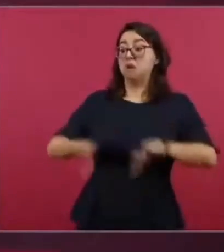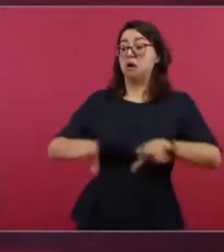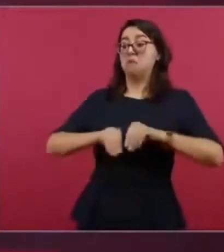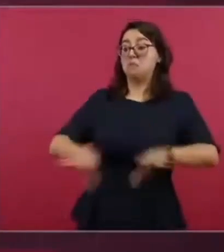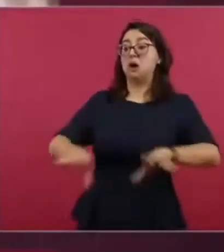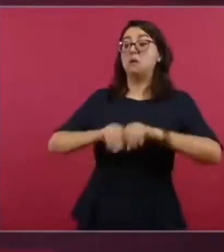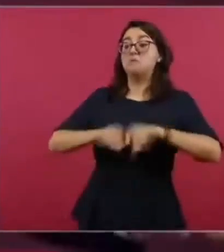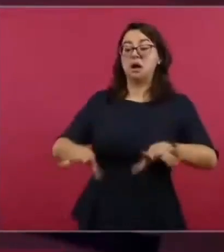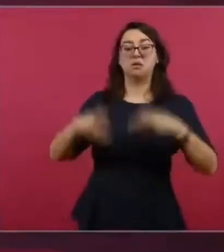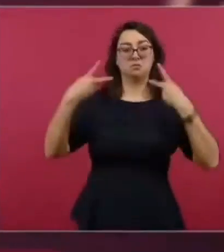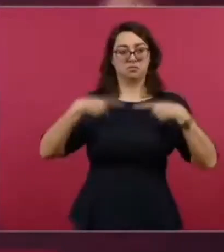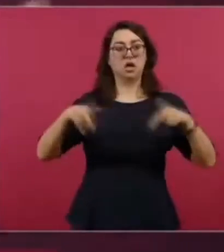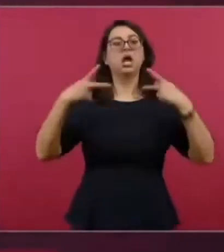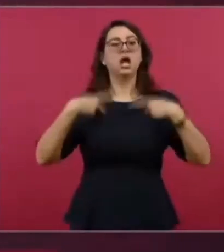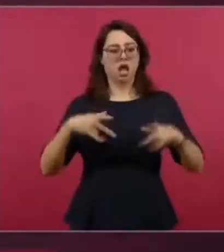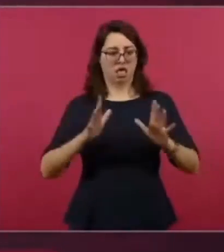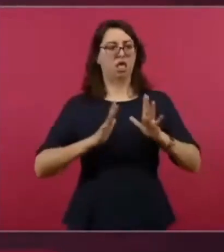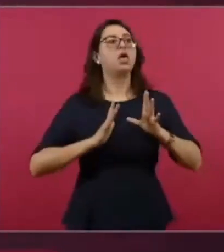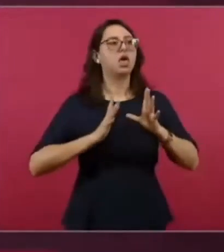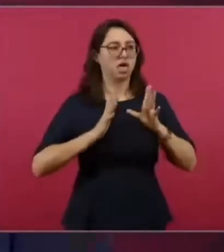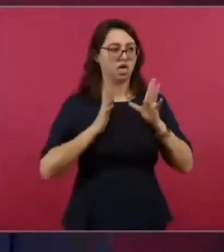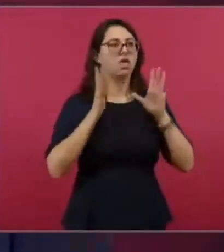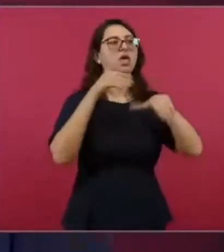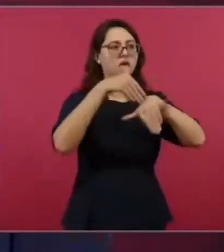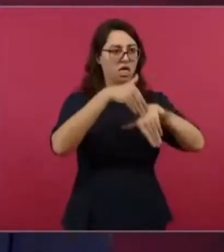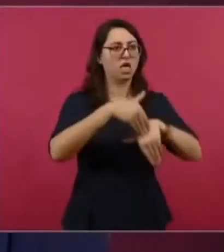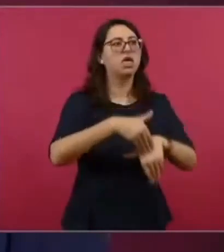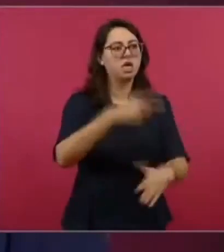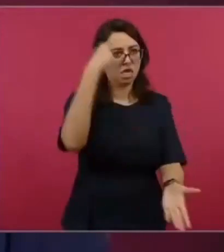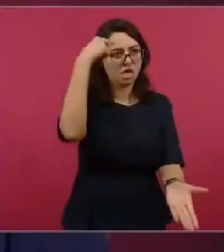verdad. Ya no funciona eso.